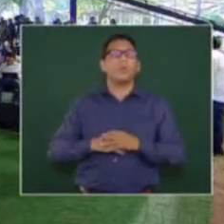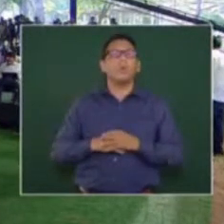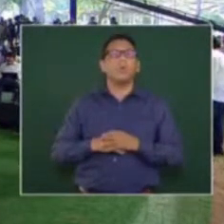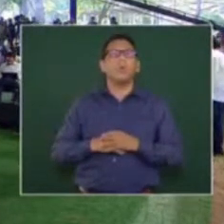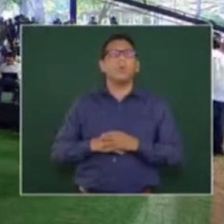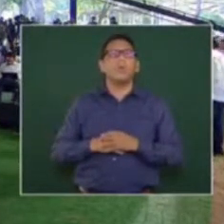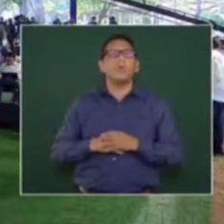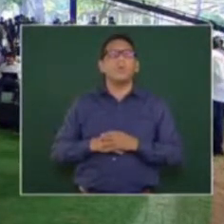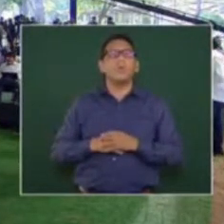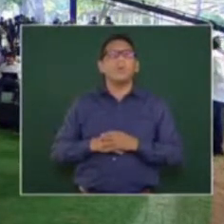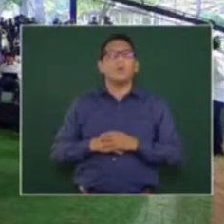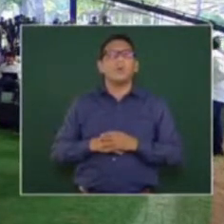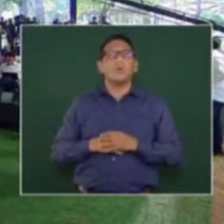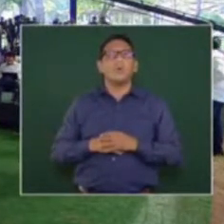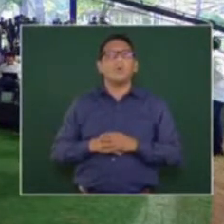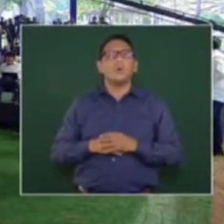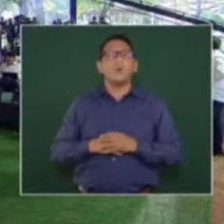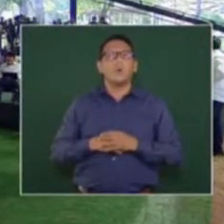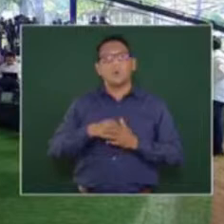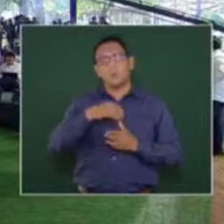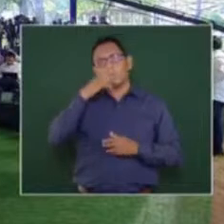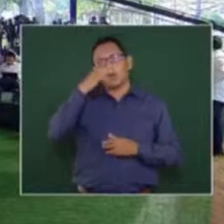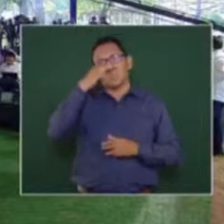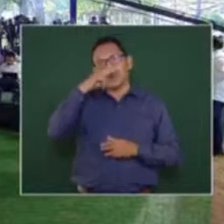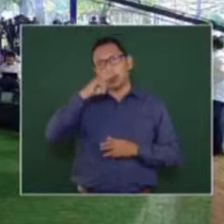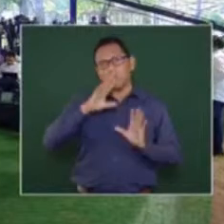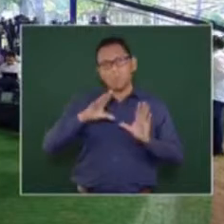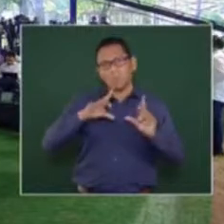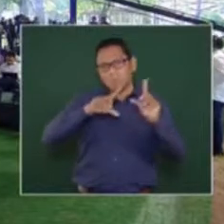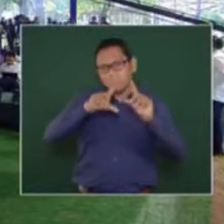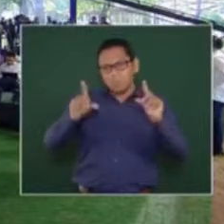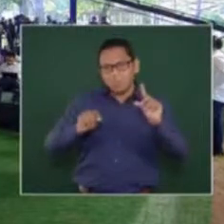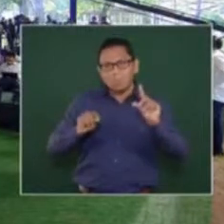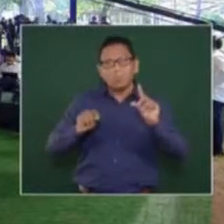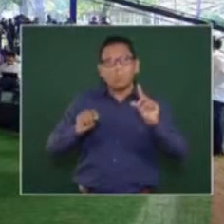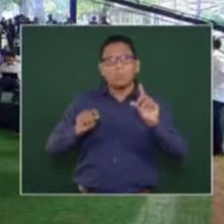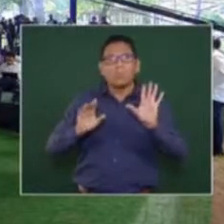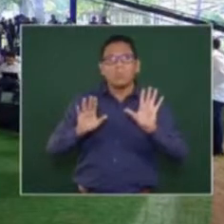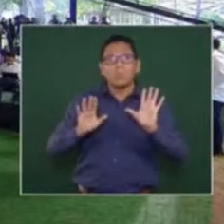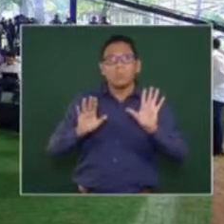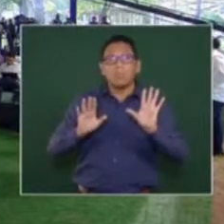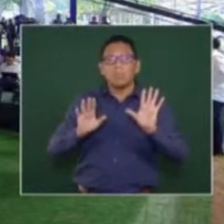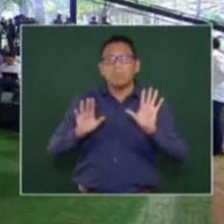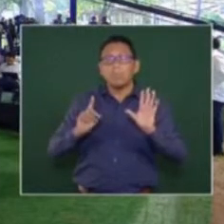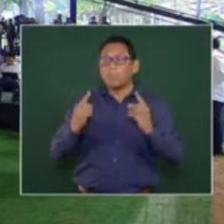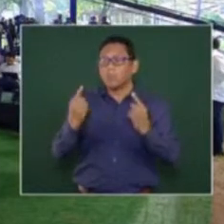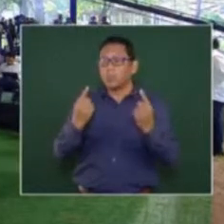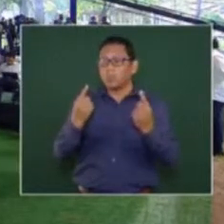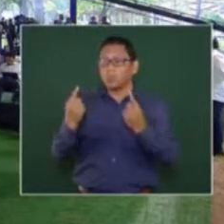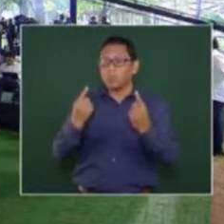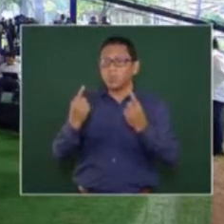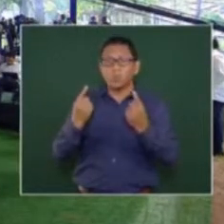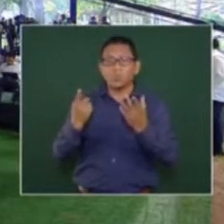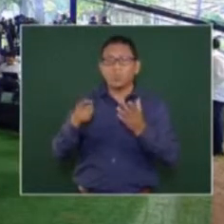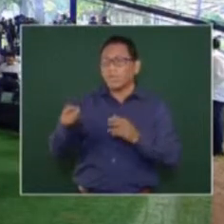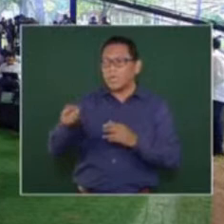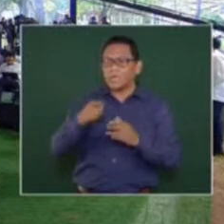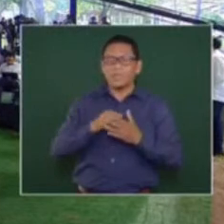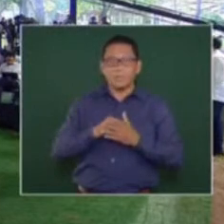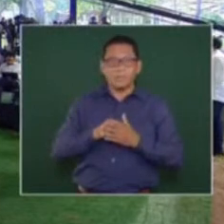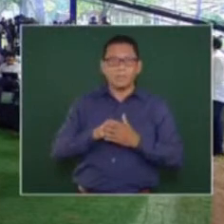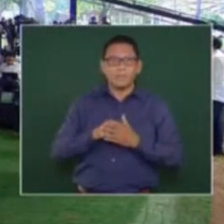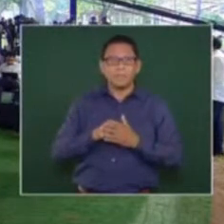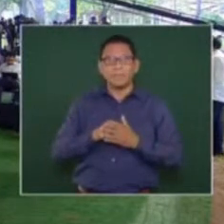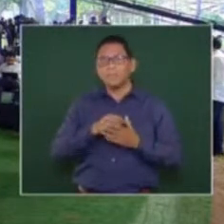Y es que el mandatario federal consideró a Adán Augusto un funcionario muy competente, sin embargo, también calificó